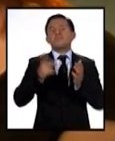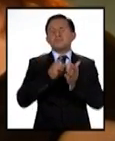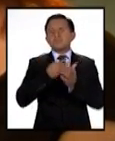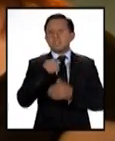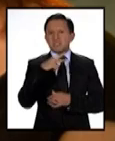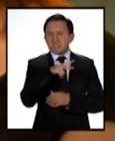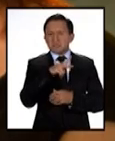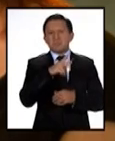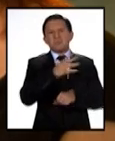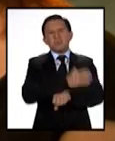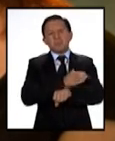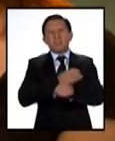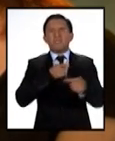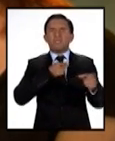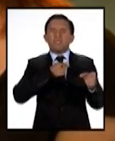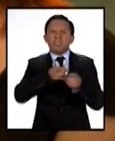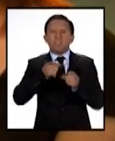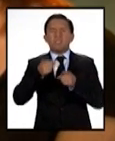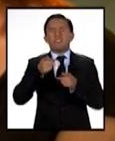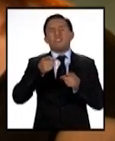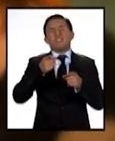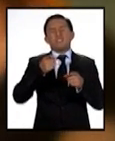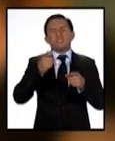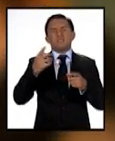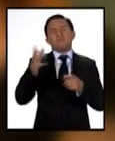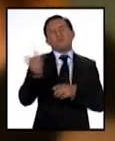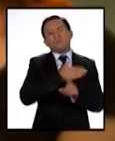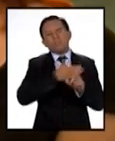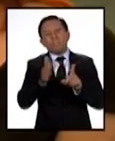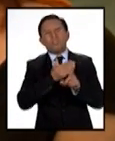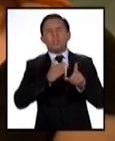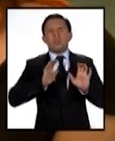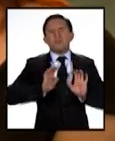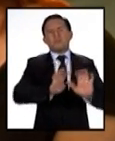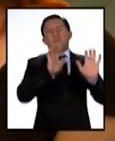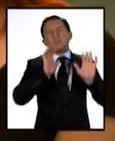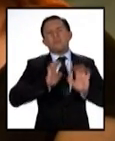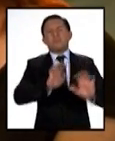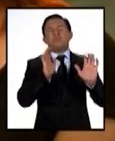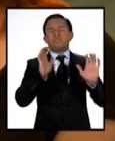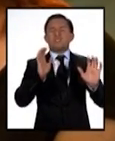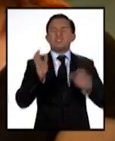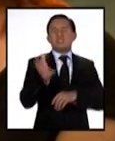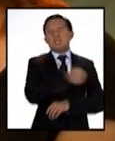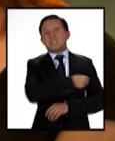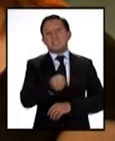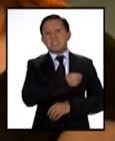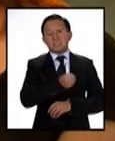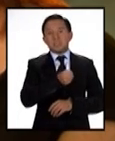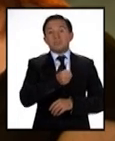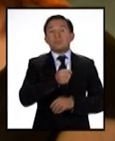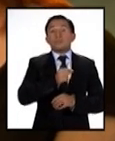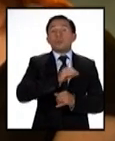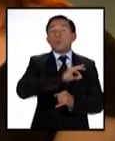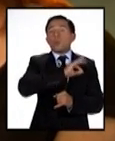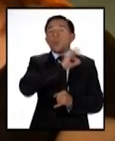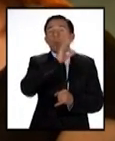en el salón era llevarlo a empujones y a jalones. Hasta el último que le hizo, que fue el que detonó todo